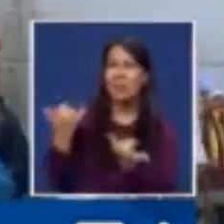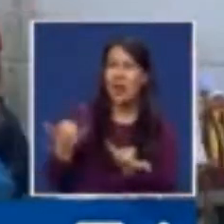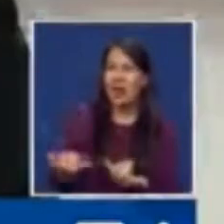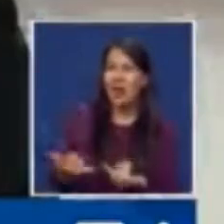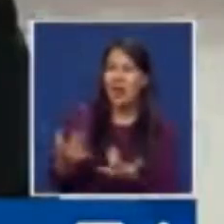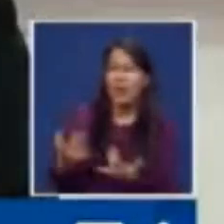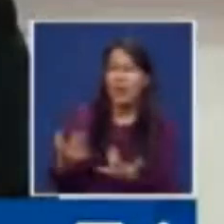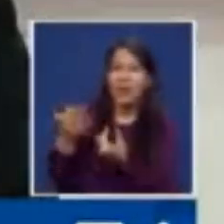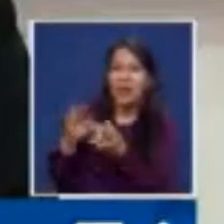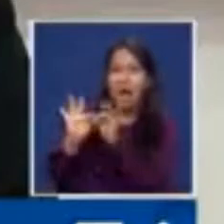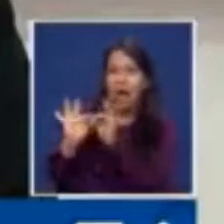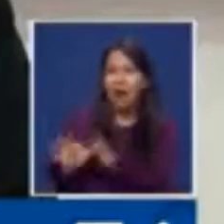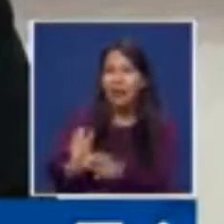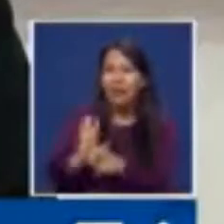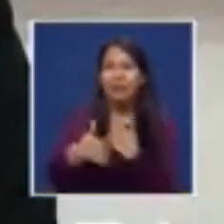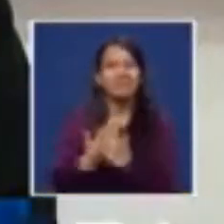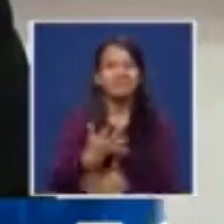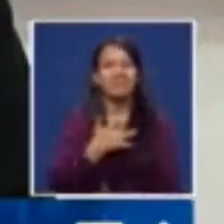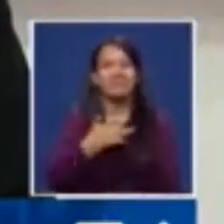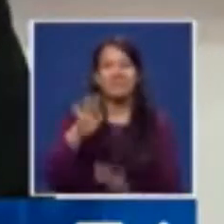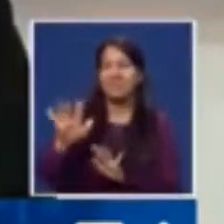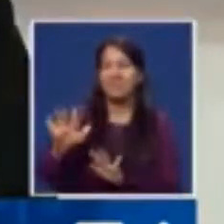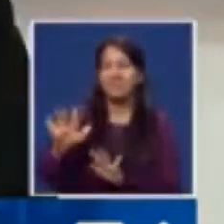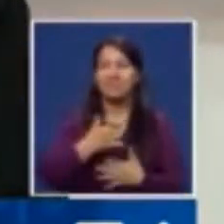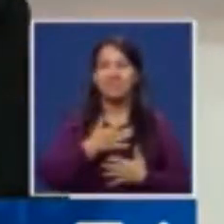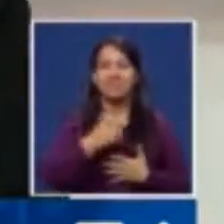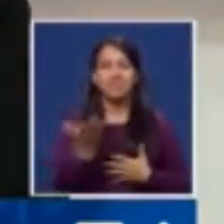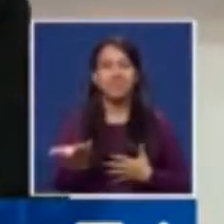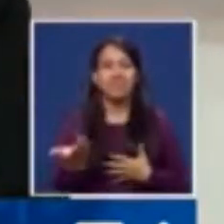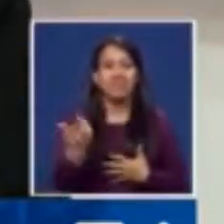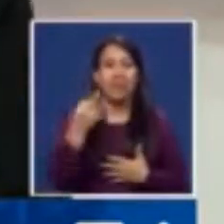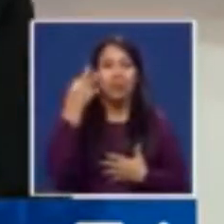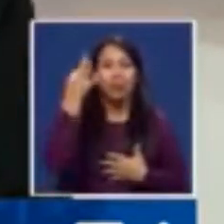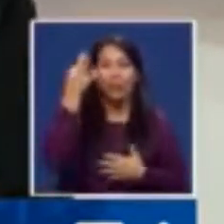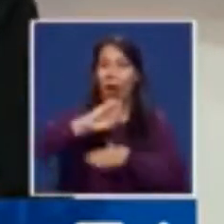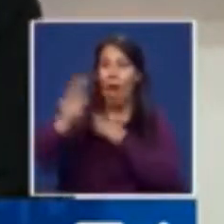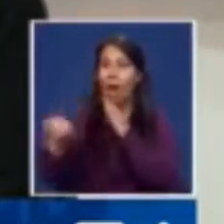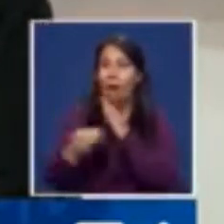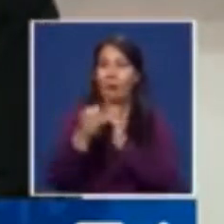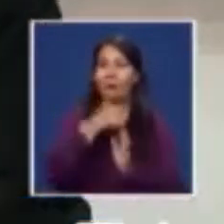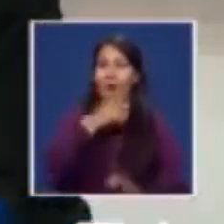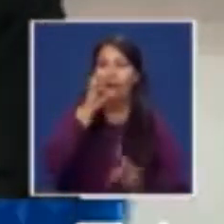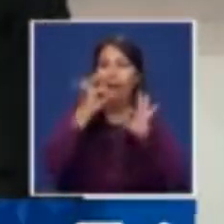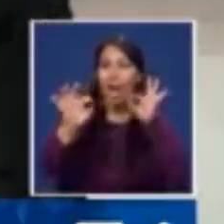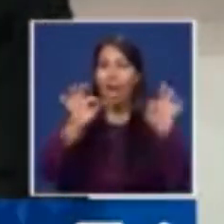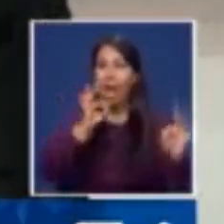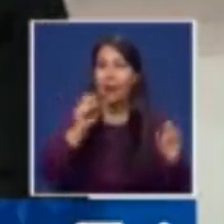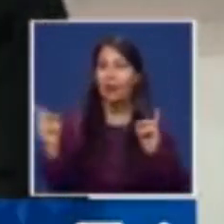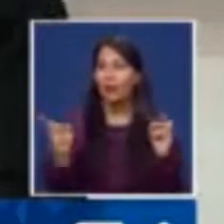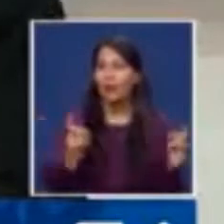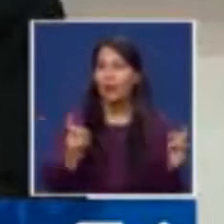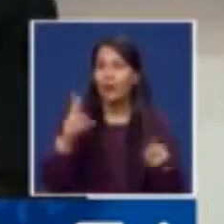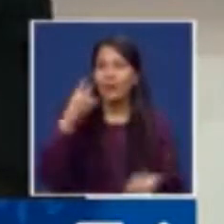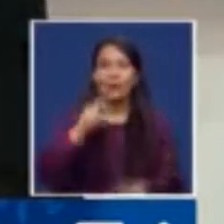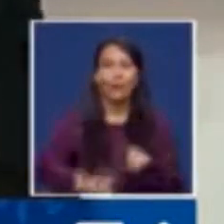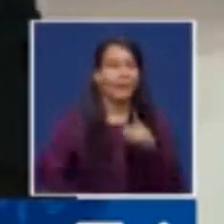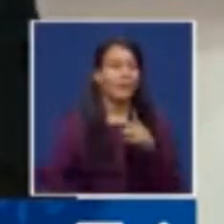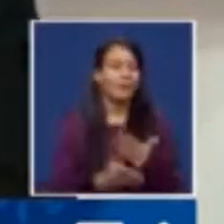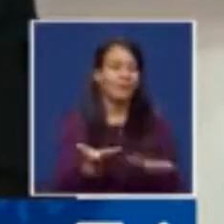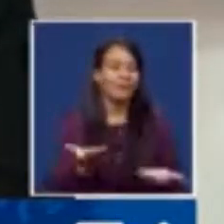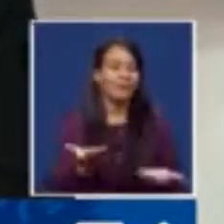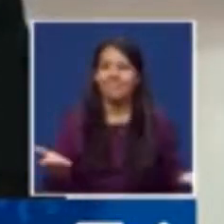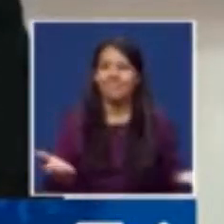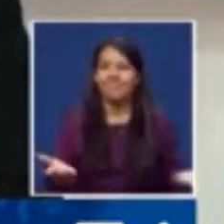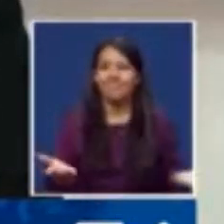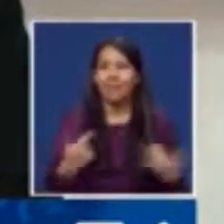contagios. Lastimosamente, esa oleada va a ser muy difícil de controlar, esa meseta no vamos a encontrarla.